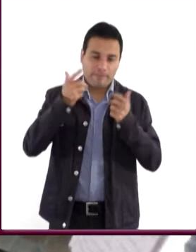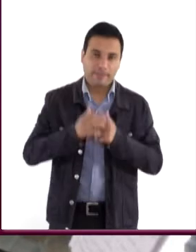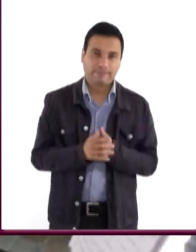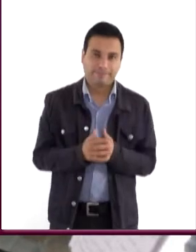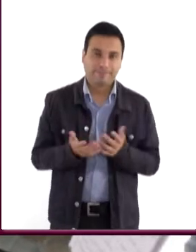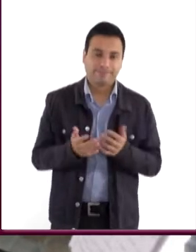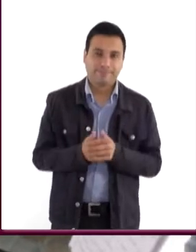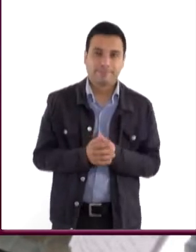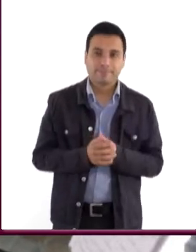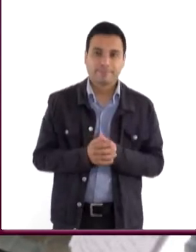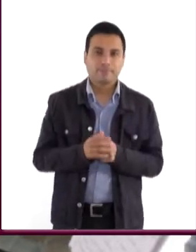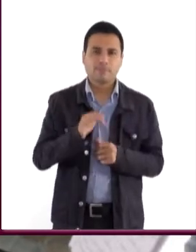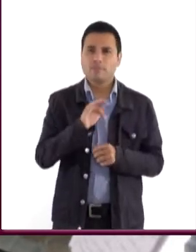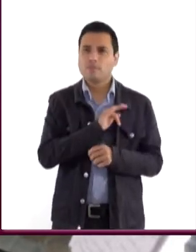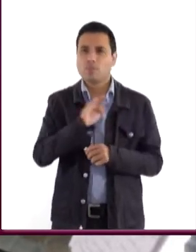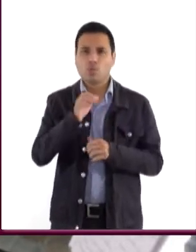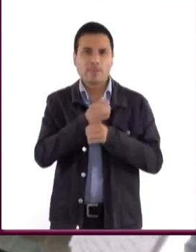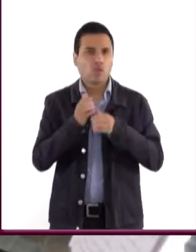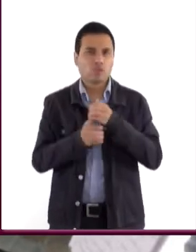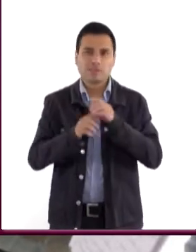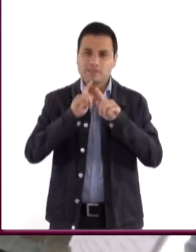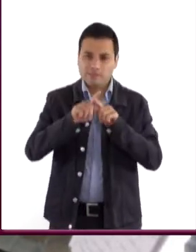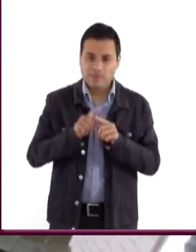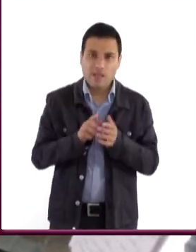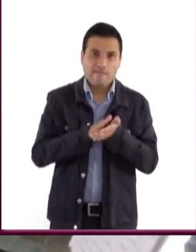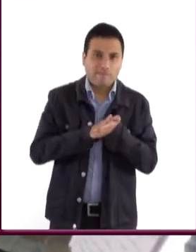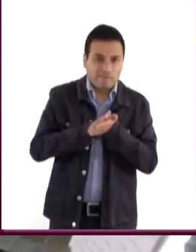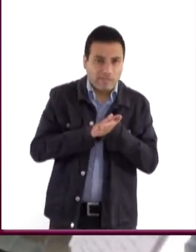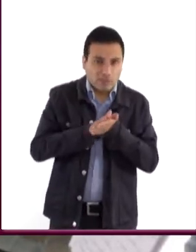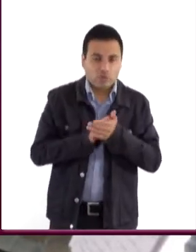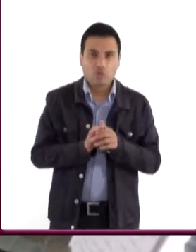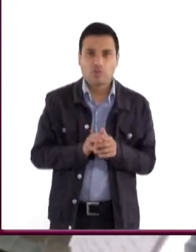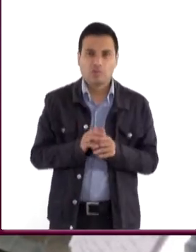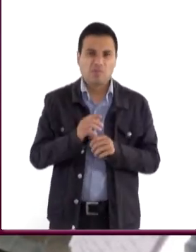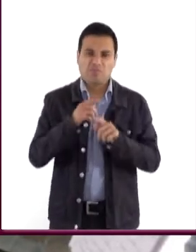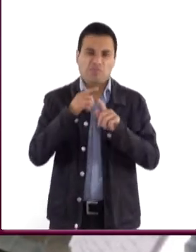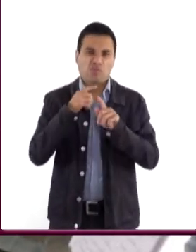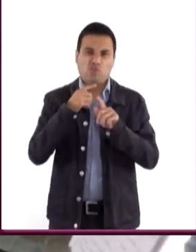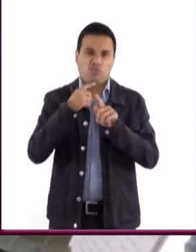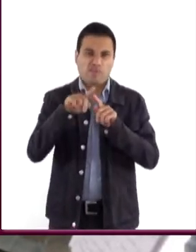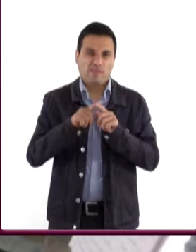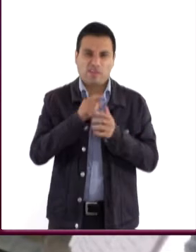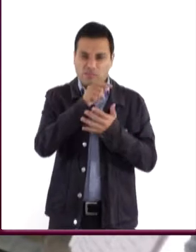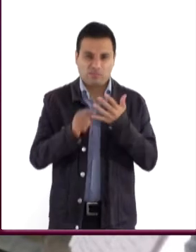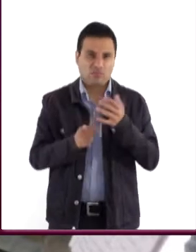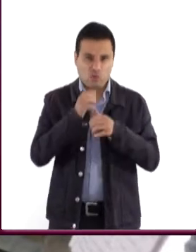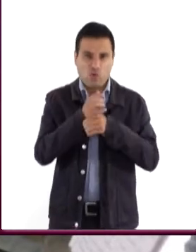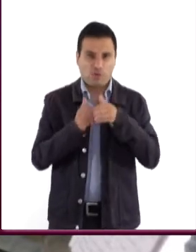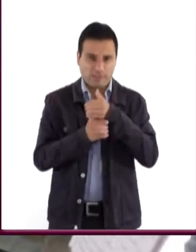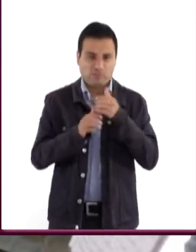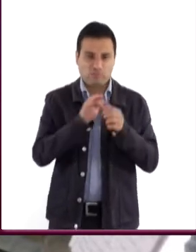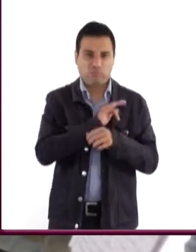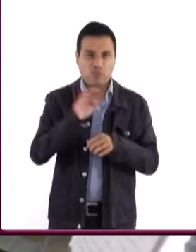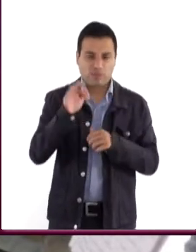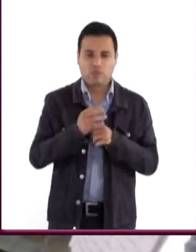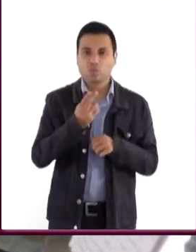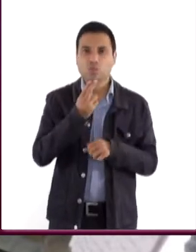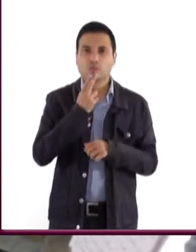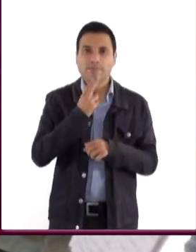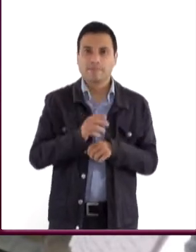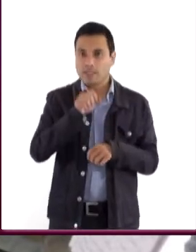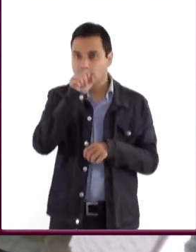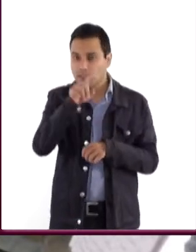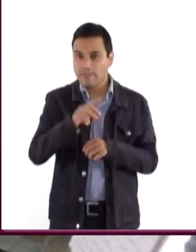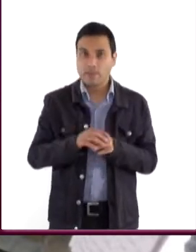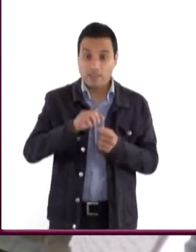Entonces, se pueden agregar cosas como fricción y eso le agrega un sumando a la ecuación, le agrega un término más, o se pueden considerar resortes